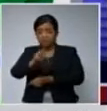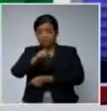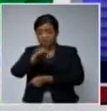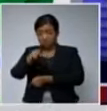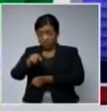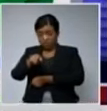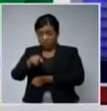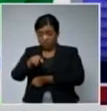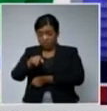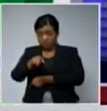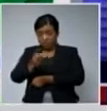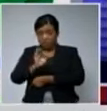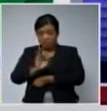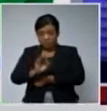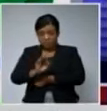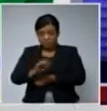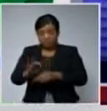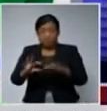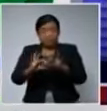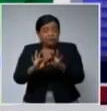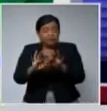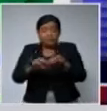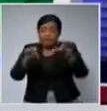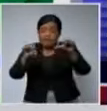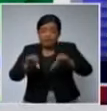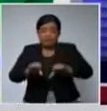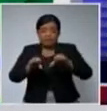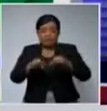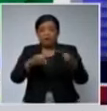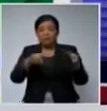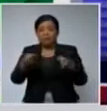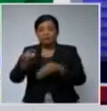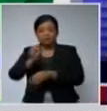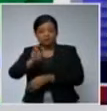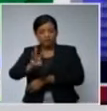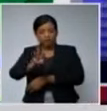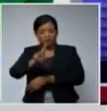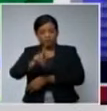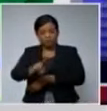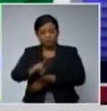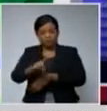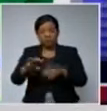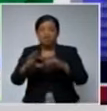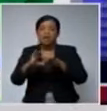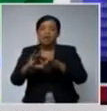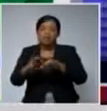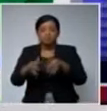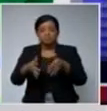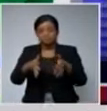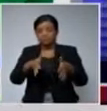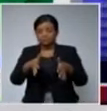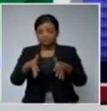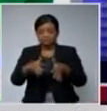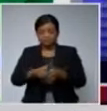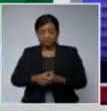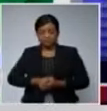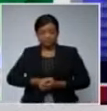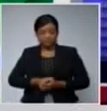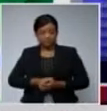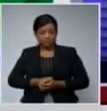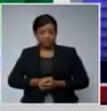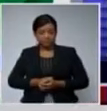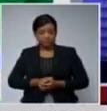tienen un estado crítico y 31 tienen un estado grave, que por lo que se ha ido informando